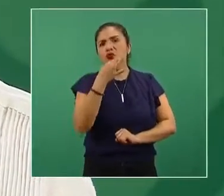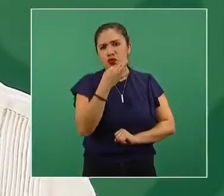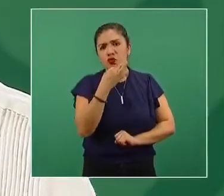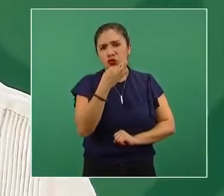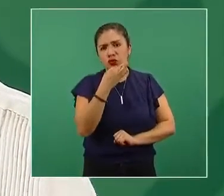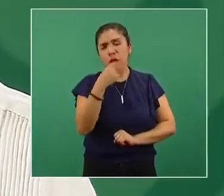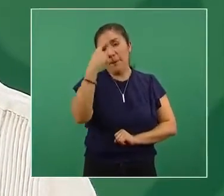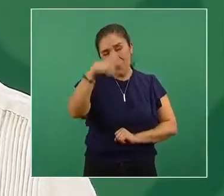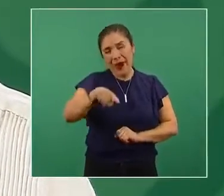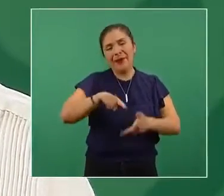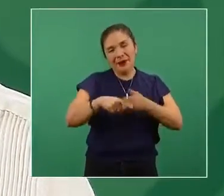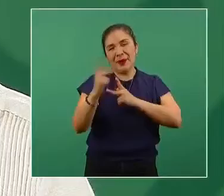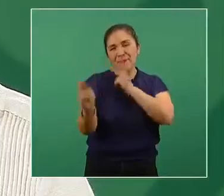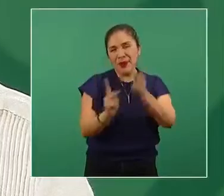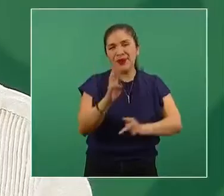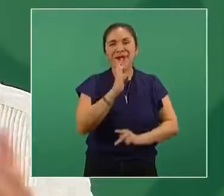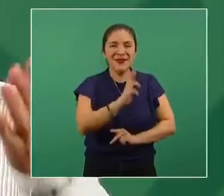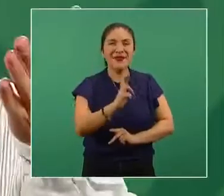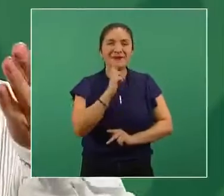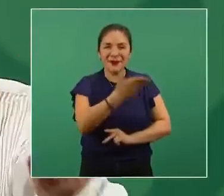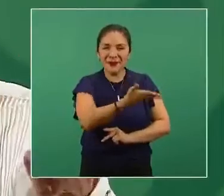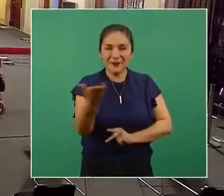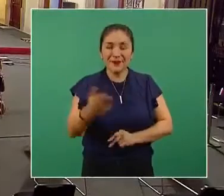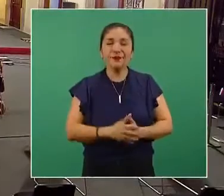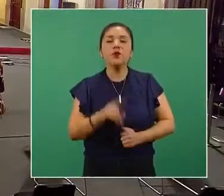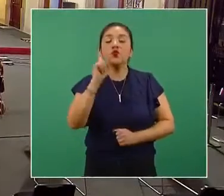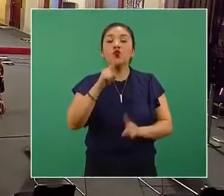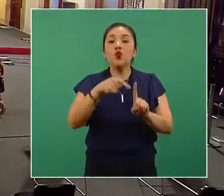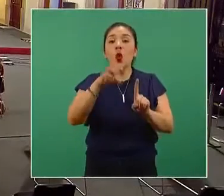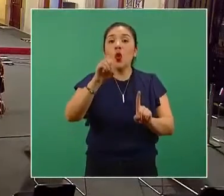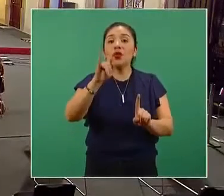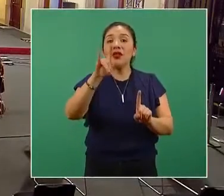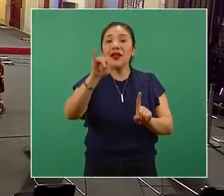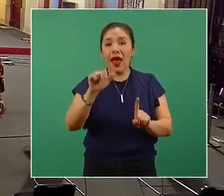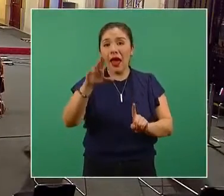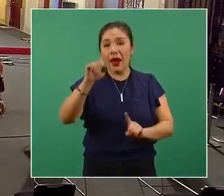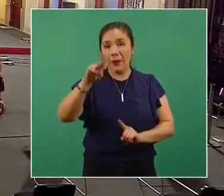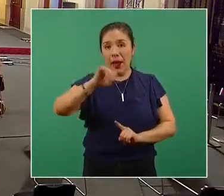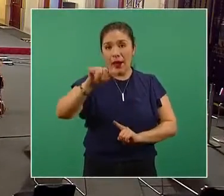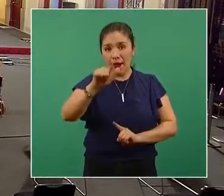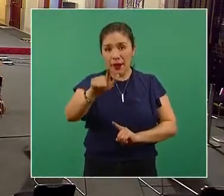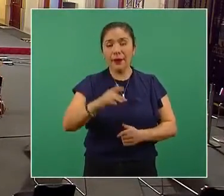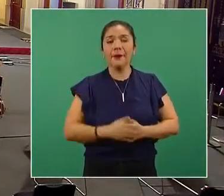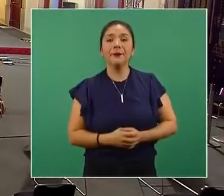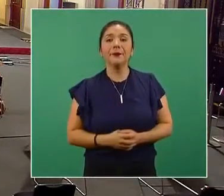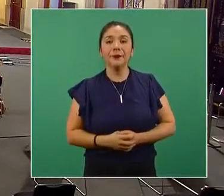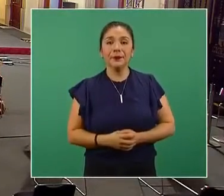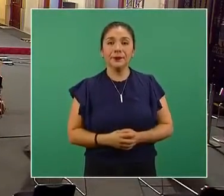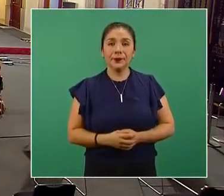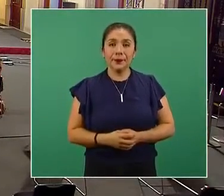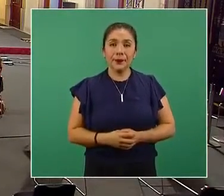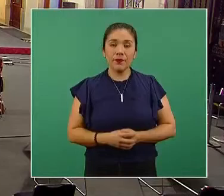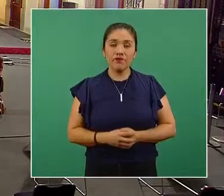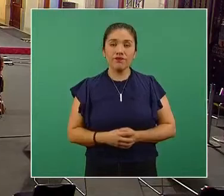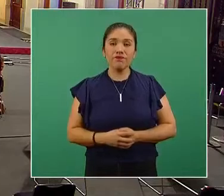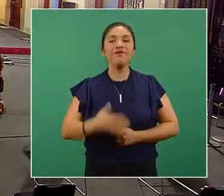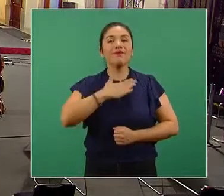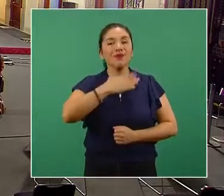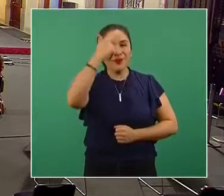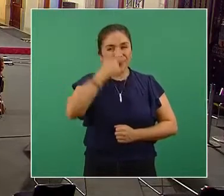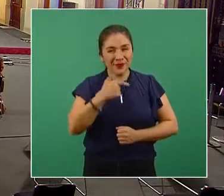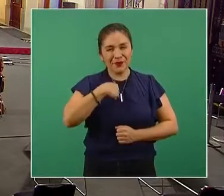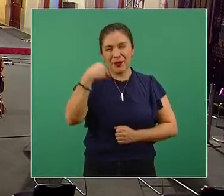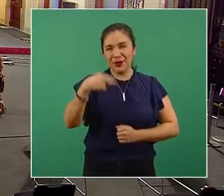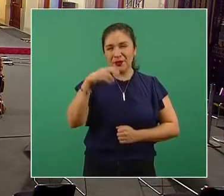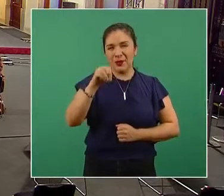minutos, con la sección de preguntas y respuestas. Otilia Carvajal, del diario La Razón. Adelante, por favor. Buenas noches,